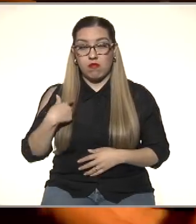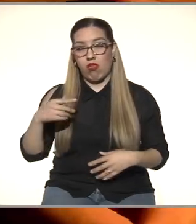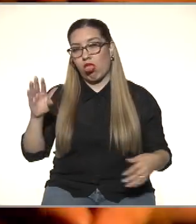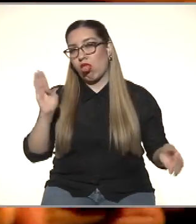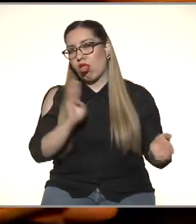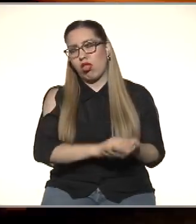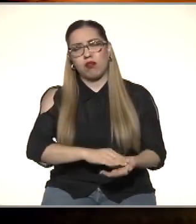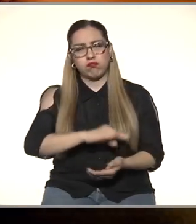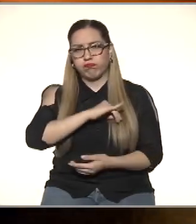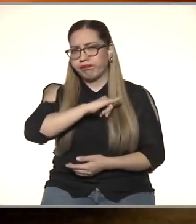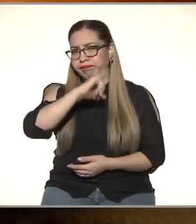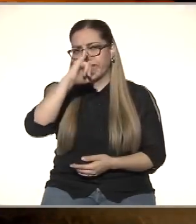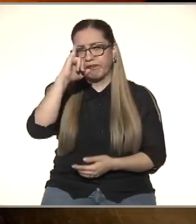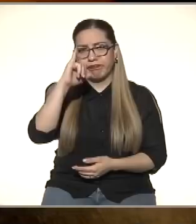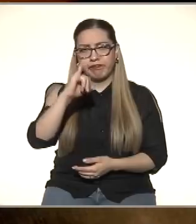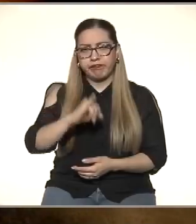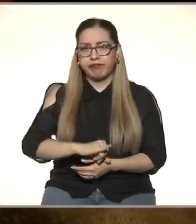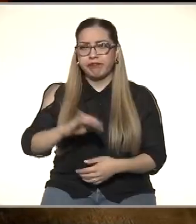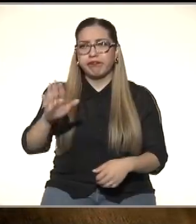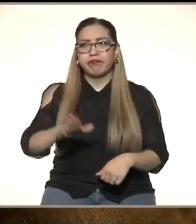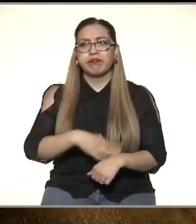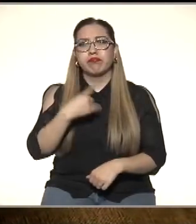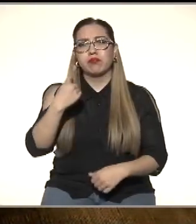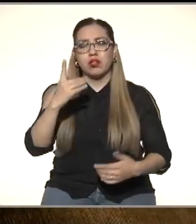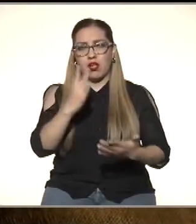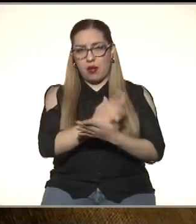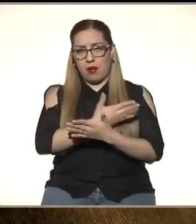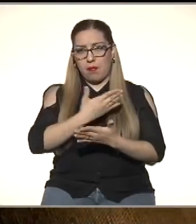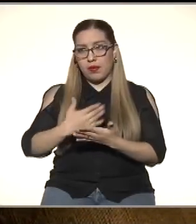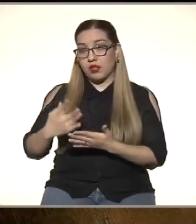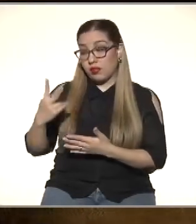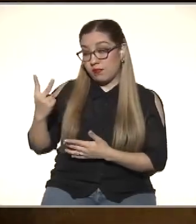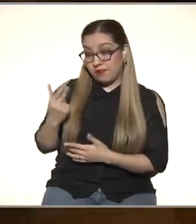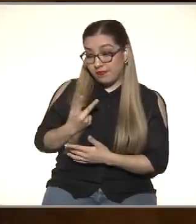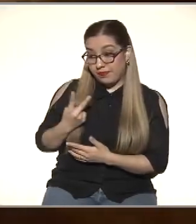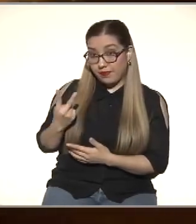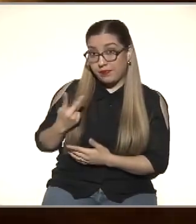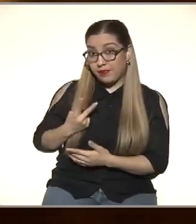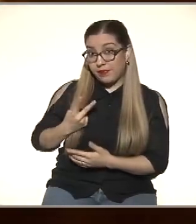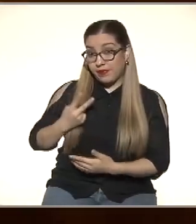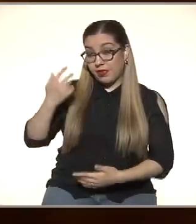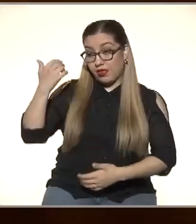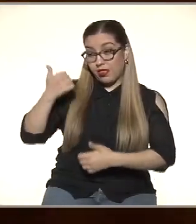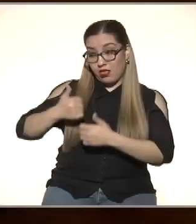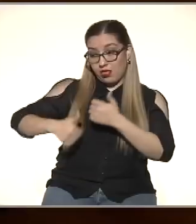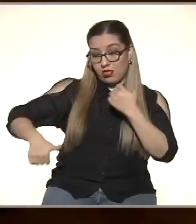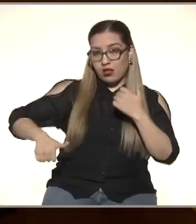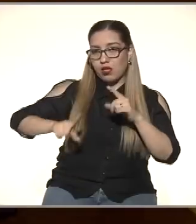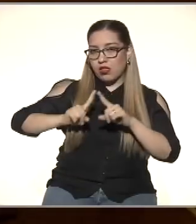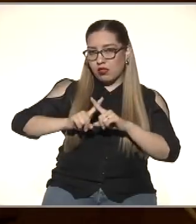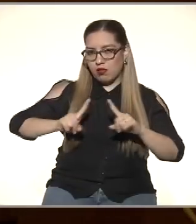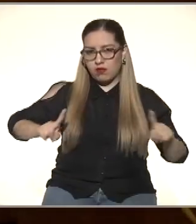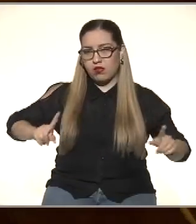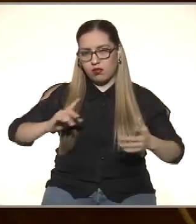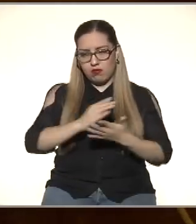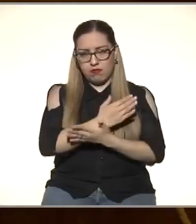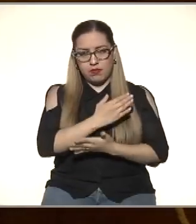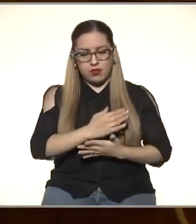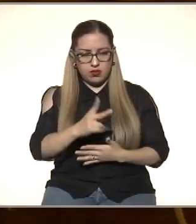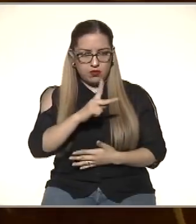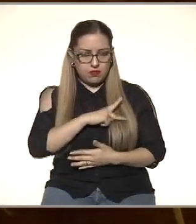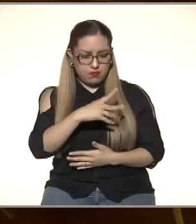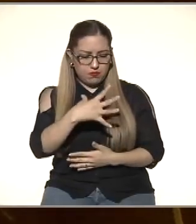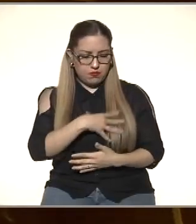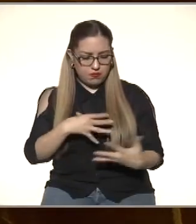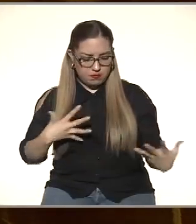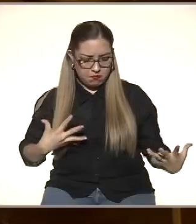que me entendí que una cosa era la relación con su madre y otra era la relación con mi hijo. Y si yo quería estar bien con mi hija o